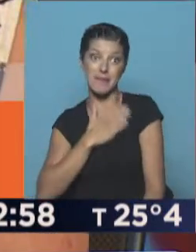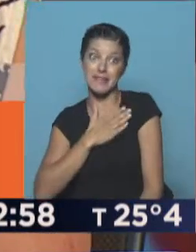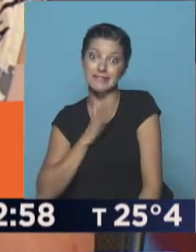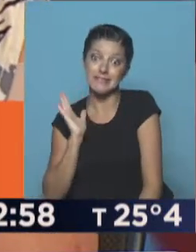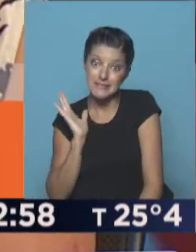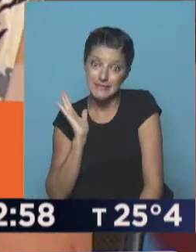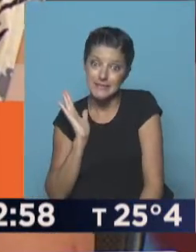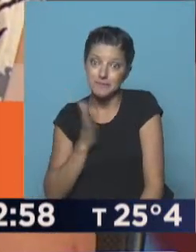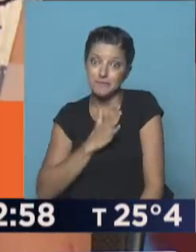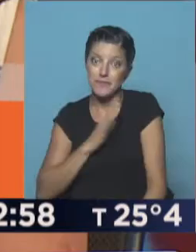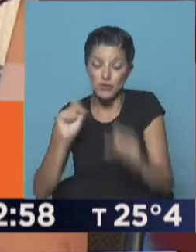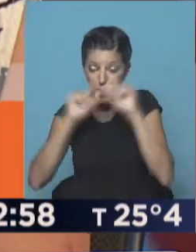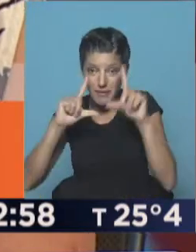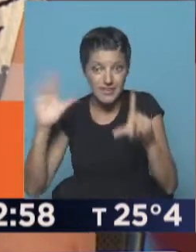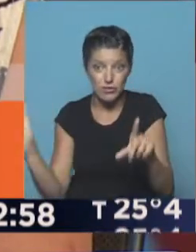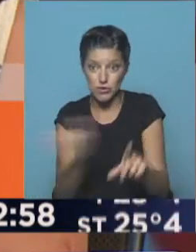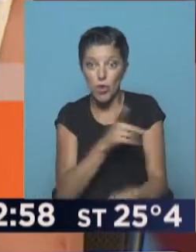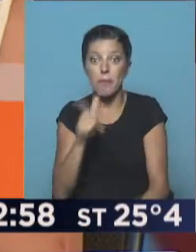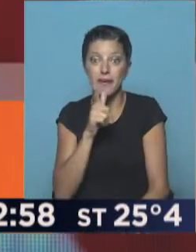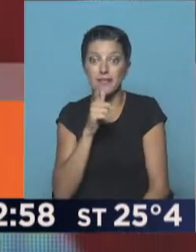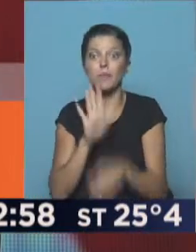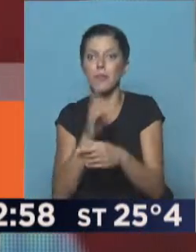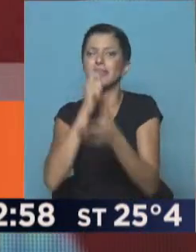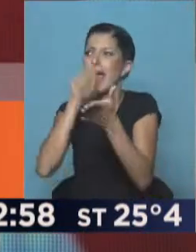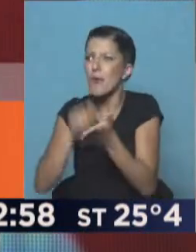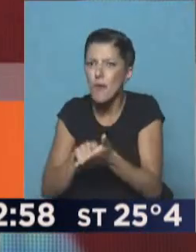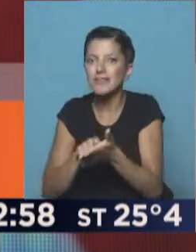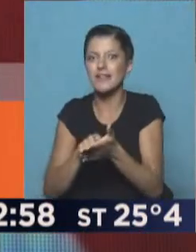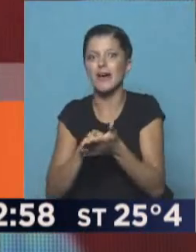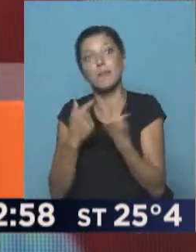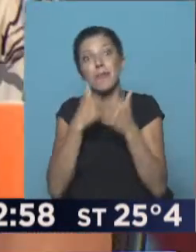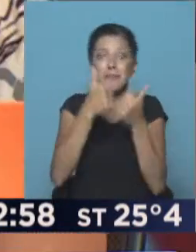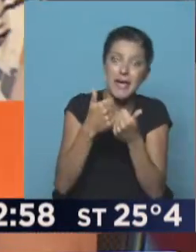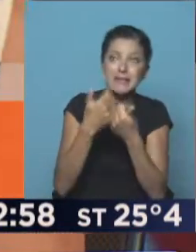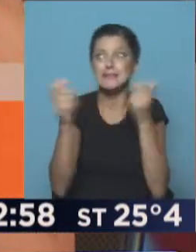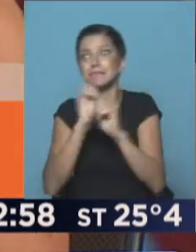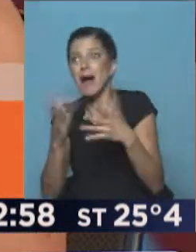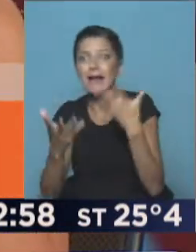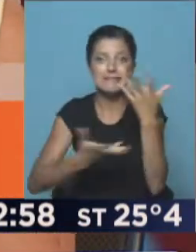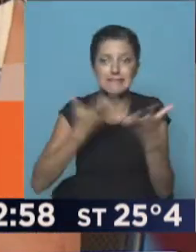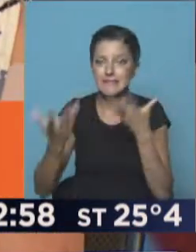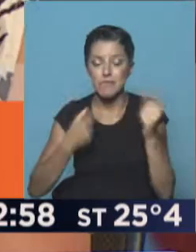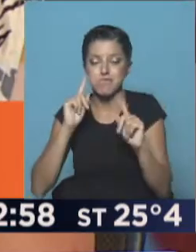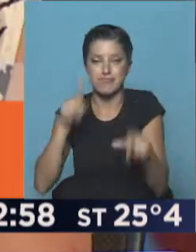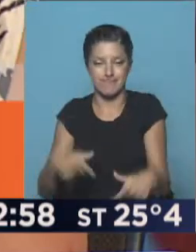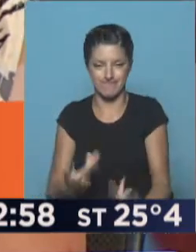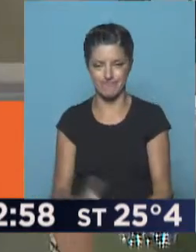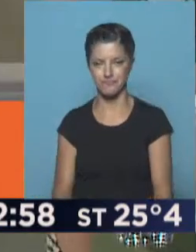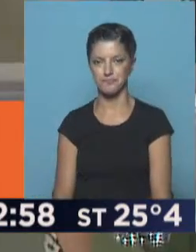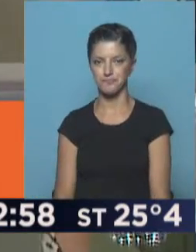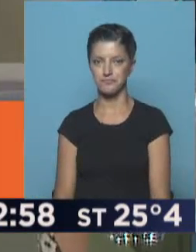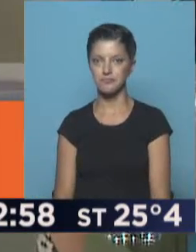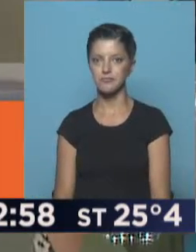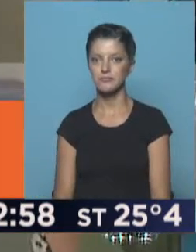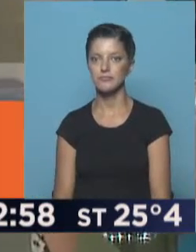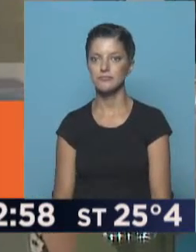que todo lo que estamos haciendo parecemos encuestadores, que nos puede salir bien, que nos puede salir mal. Les hago una propuesta. ¿Qué les